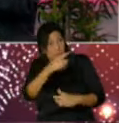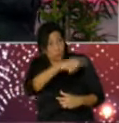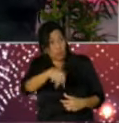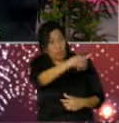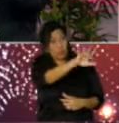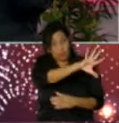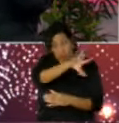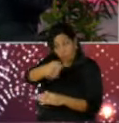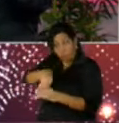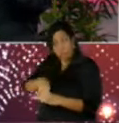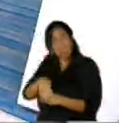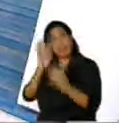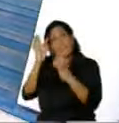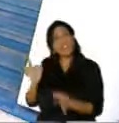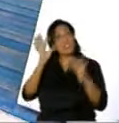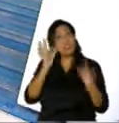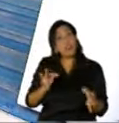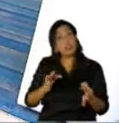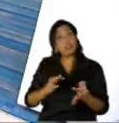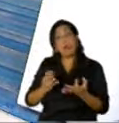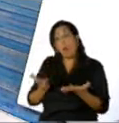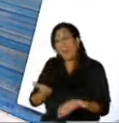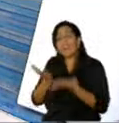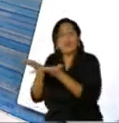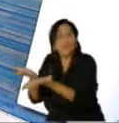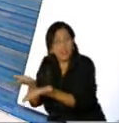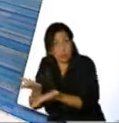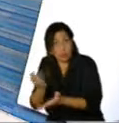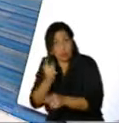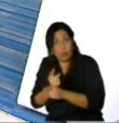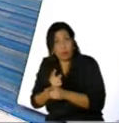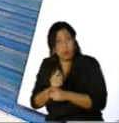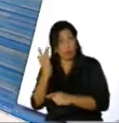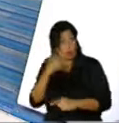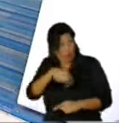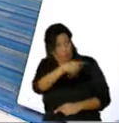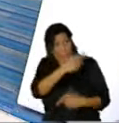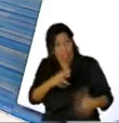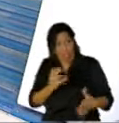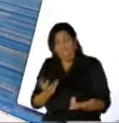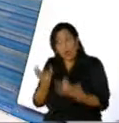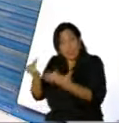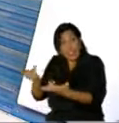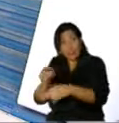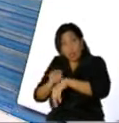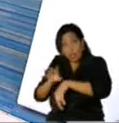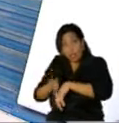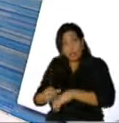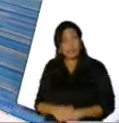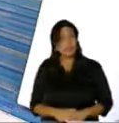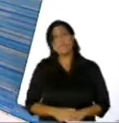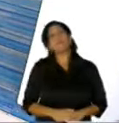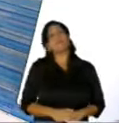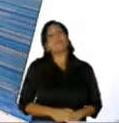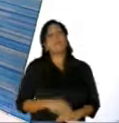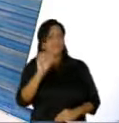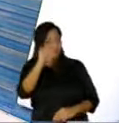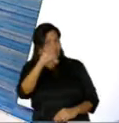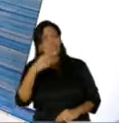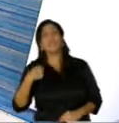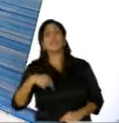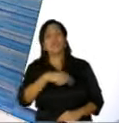importante en esas decisiones, ¿no? Y en esas recomendaciones, porque usted me acaba de decir que ustedes también han hecho recomendaciones de lo que han vivido. Sí,